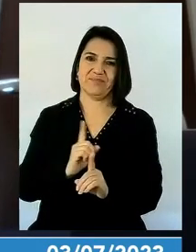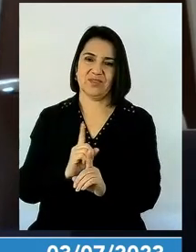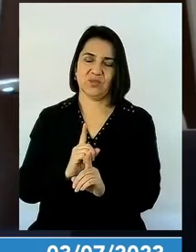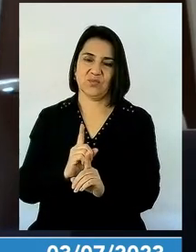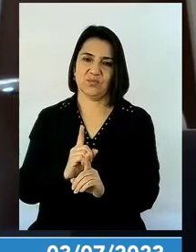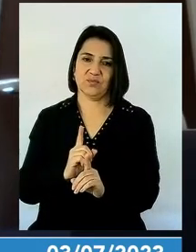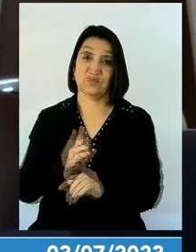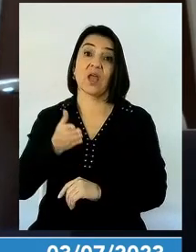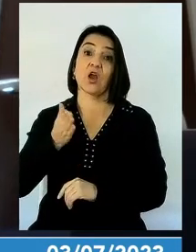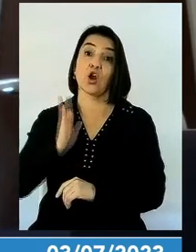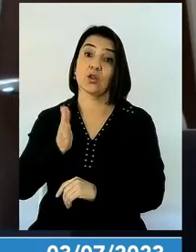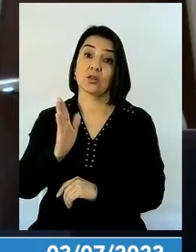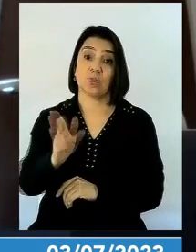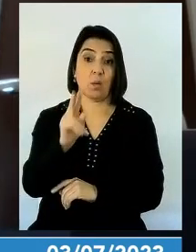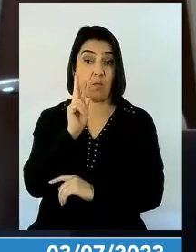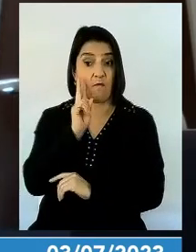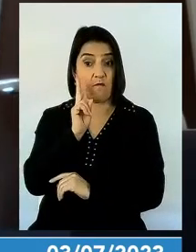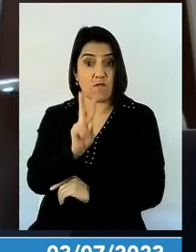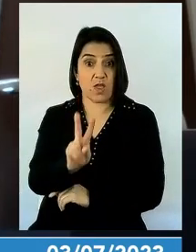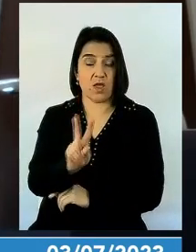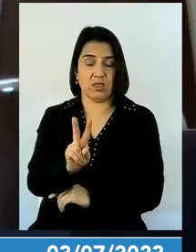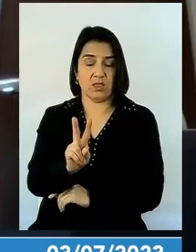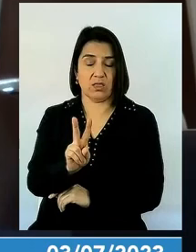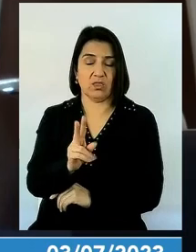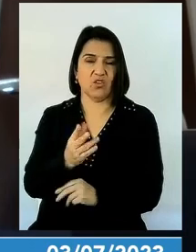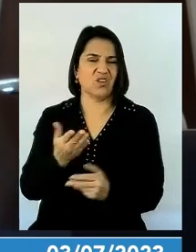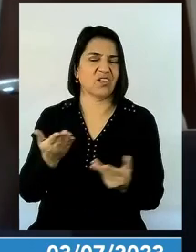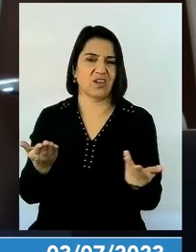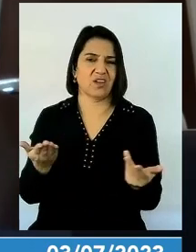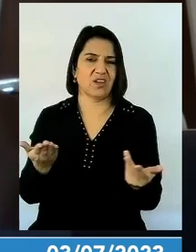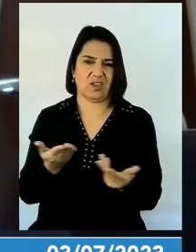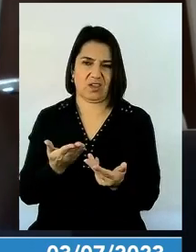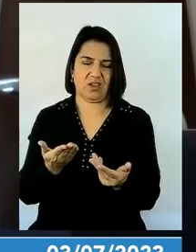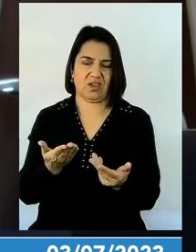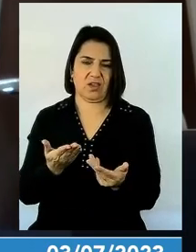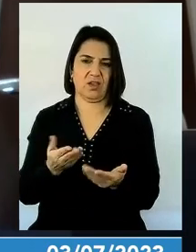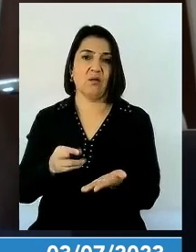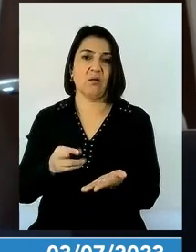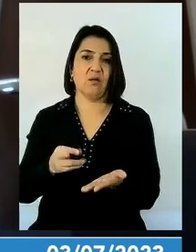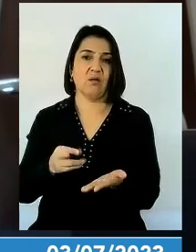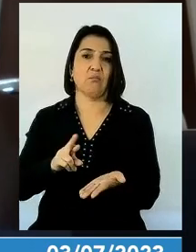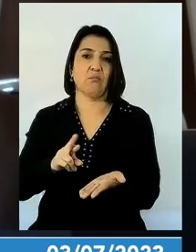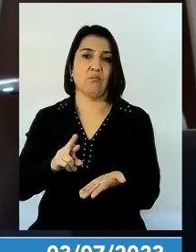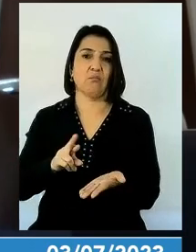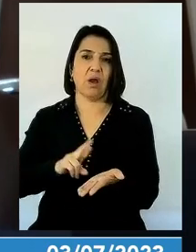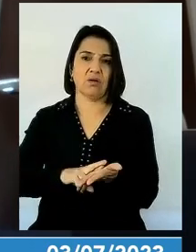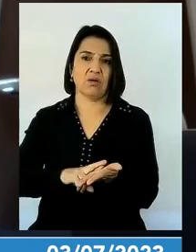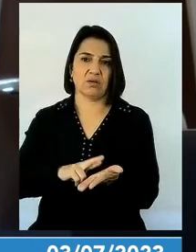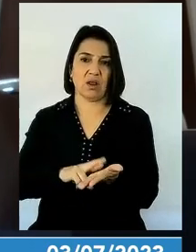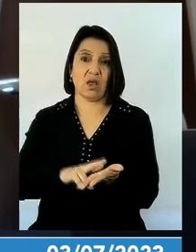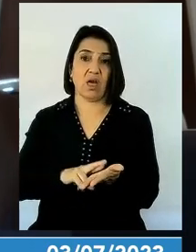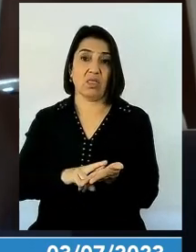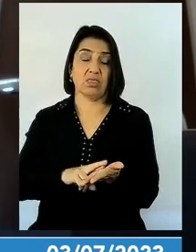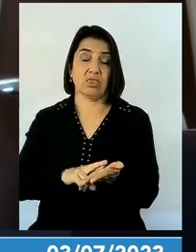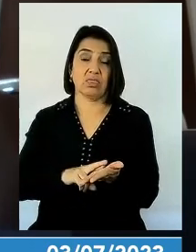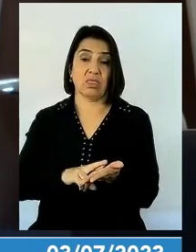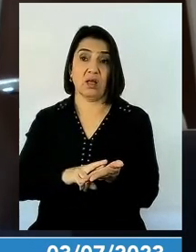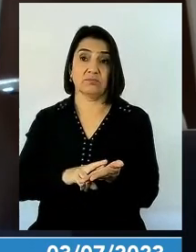viendo de que en definitiva las espuelas se siguen aplicando. Son un elemento de